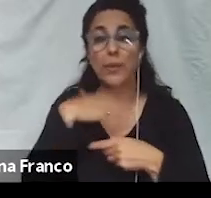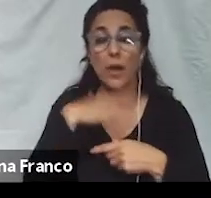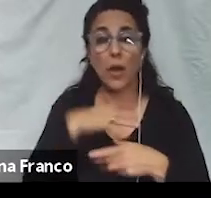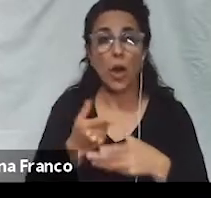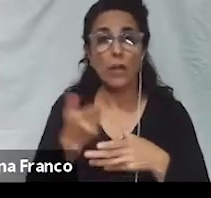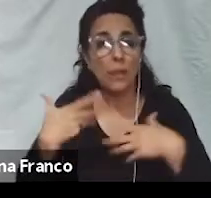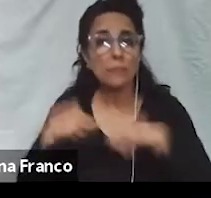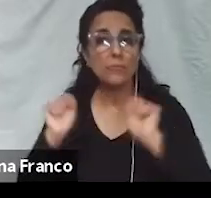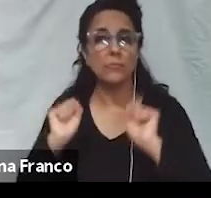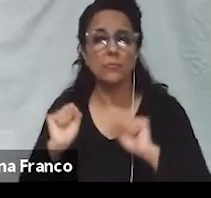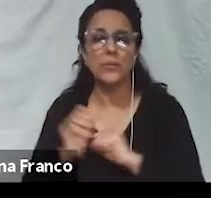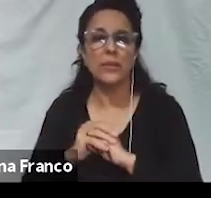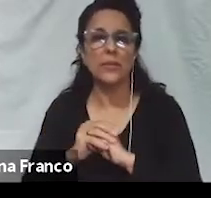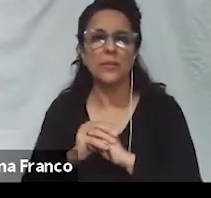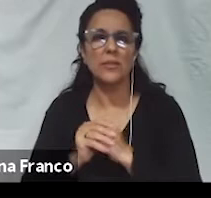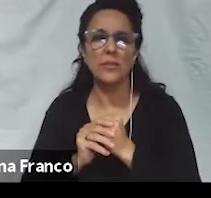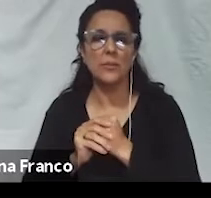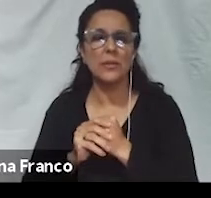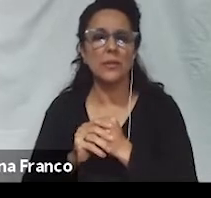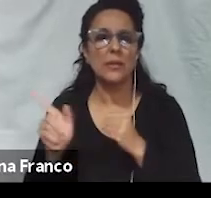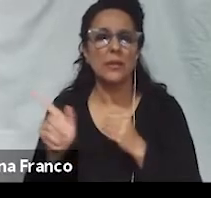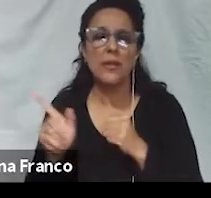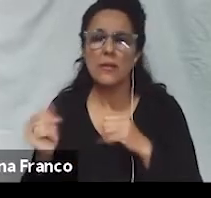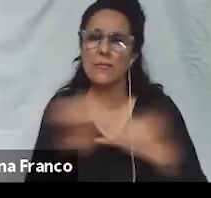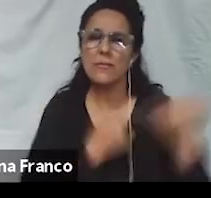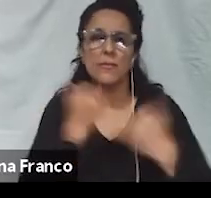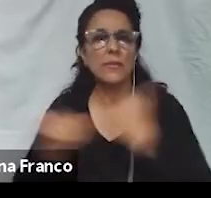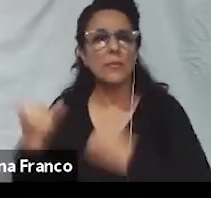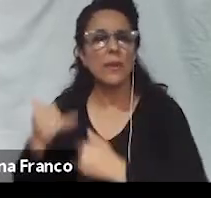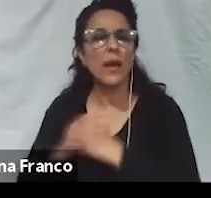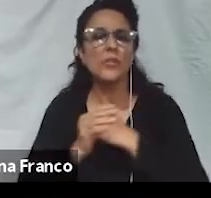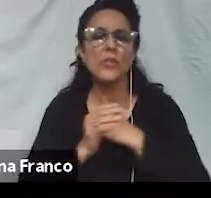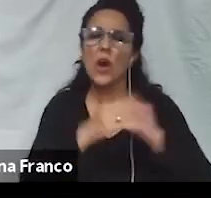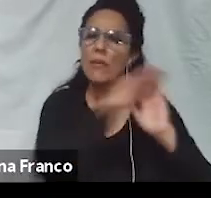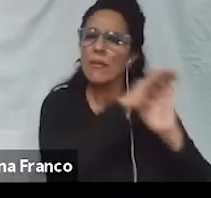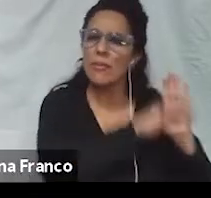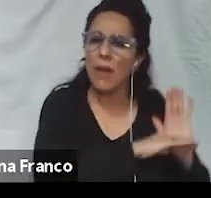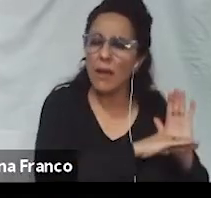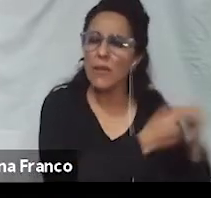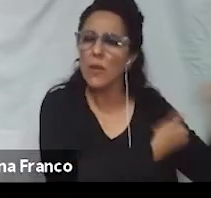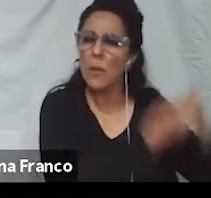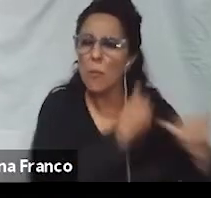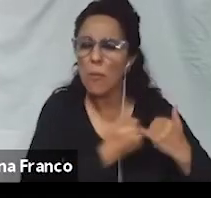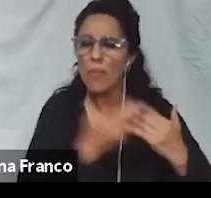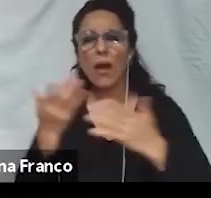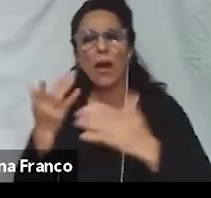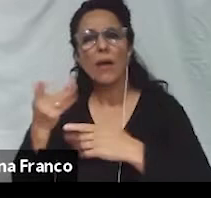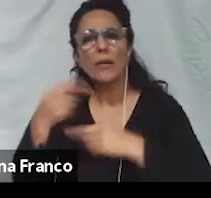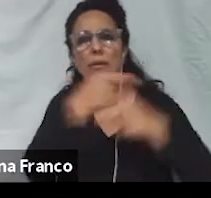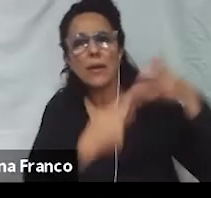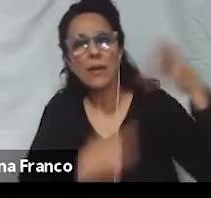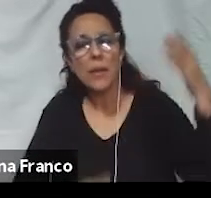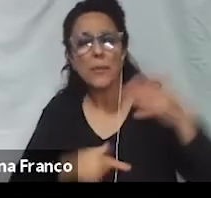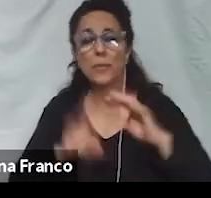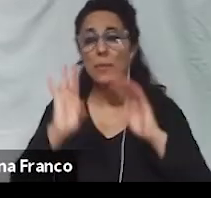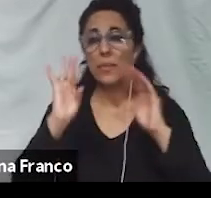encontrar que podemos hacer un montón de cosas, de funciones, tener información dada en tablas, y un montón de elementos que pueden